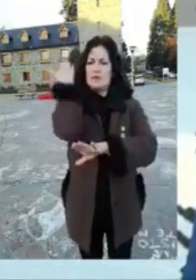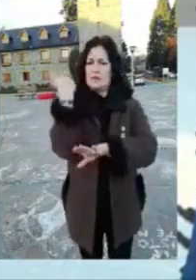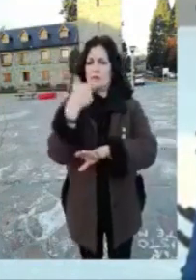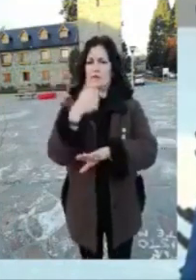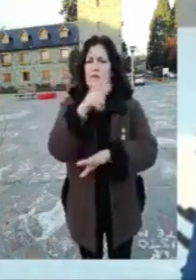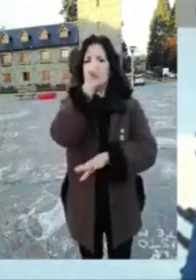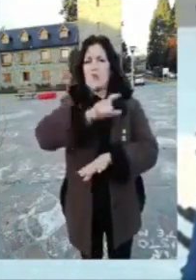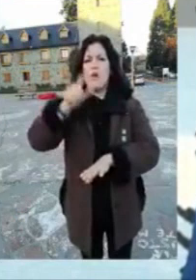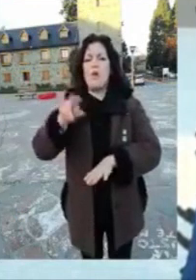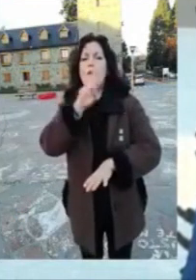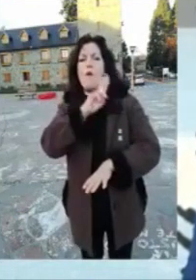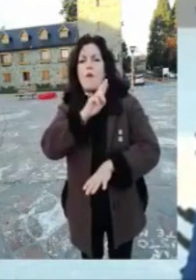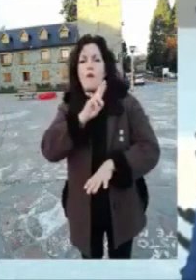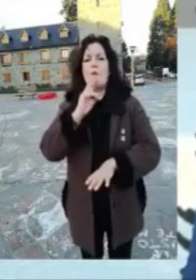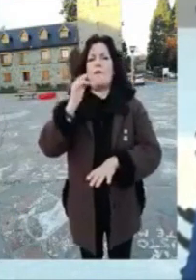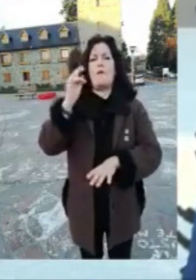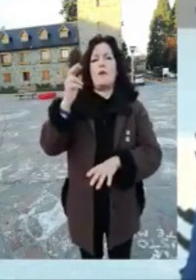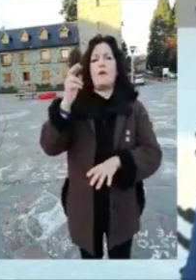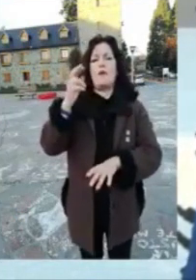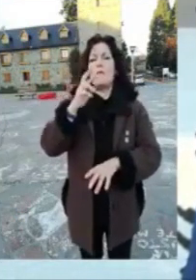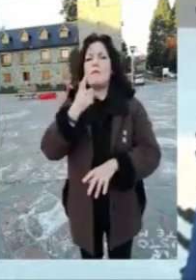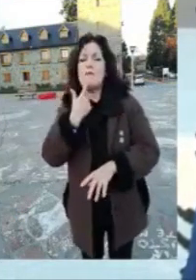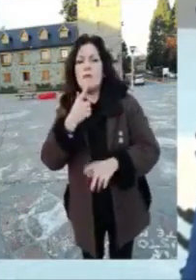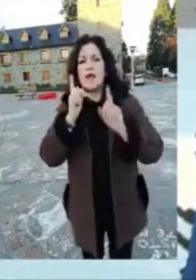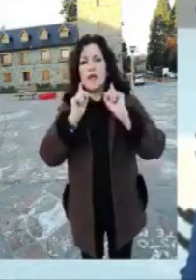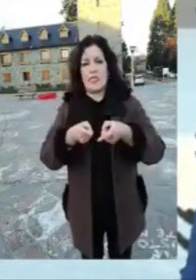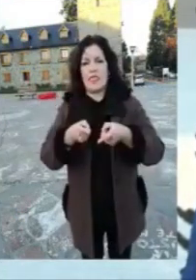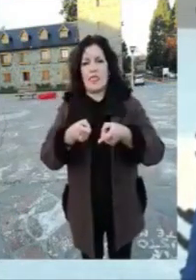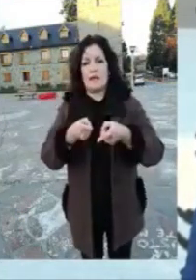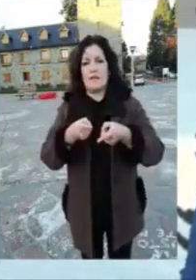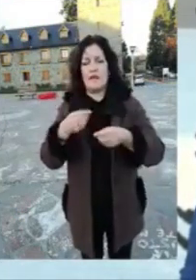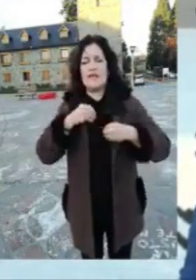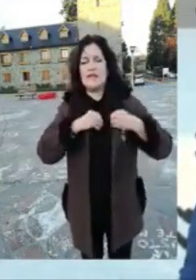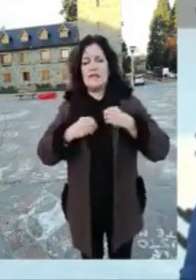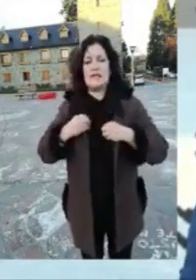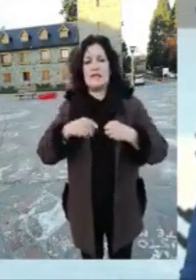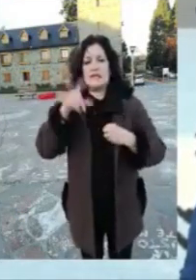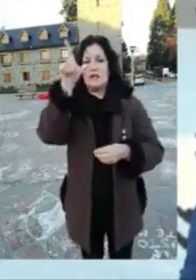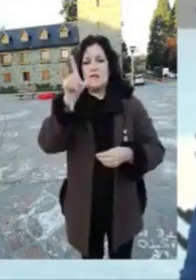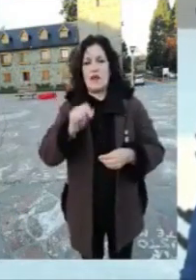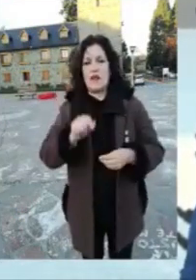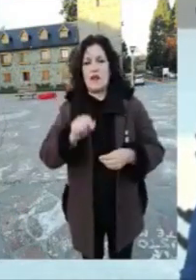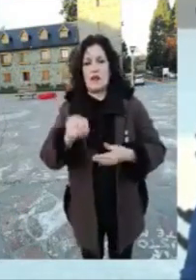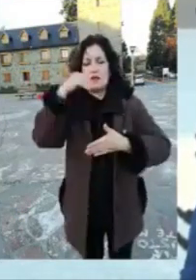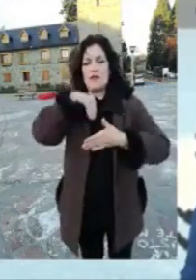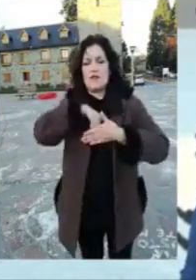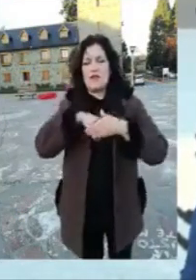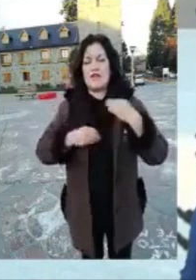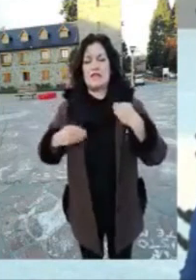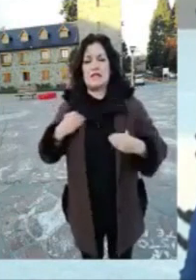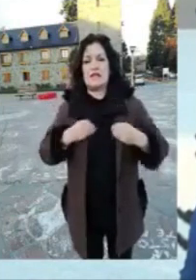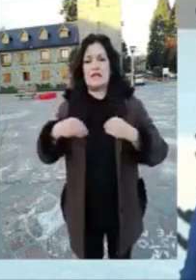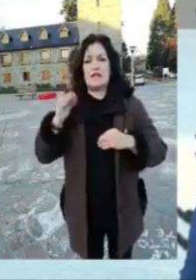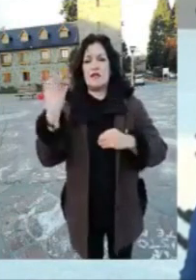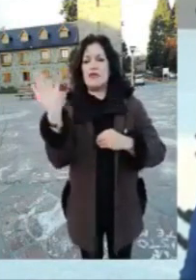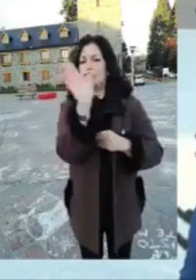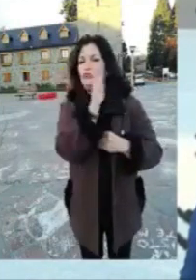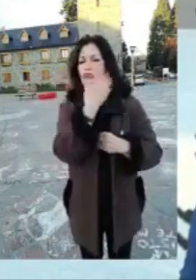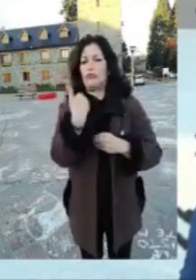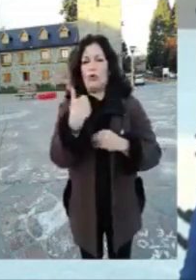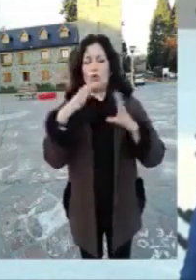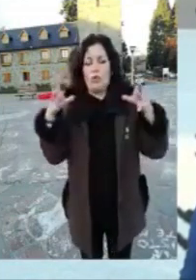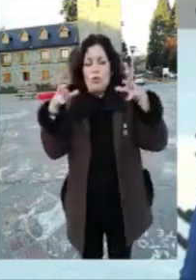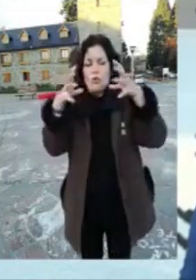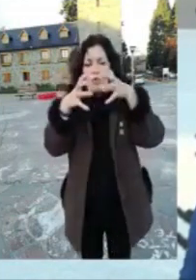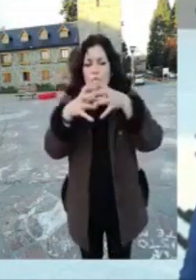que tenían o que empezaban a tener ese sentido de patria de sentirnos parte de un todo de sentirnos parte de un